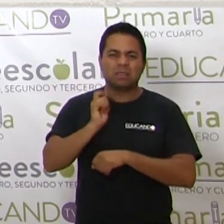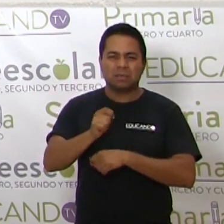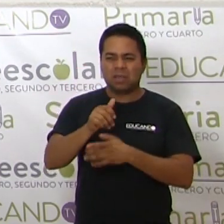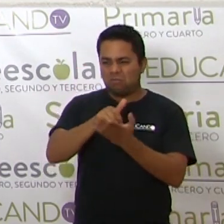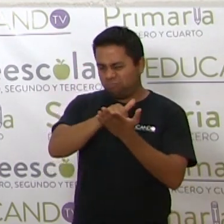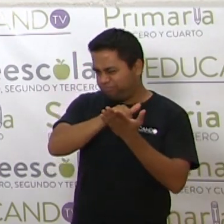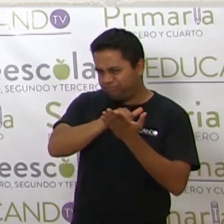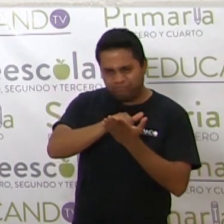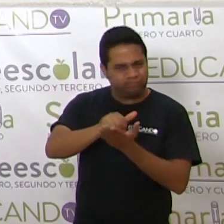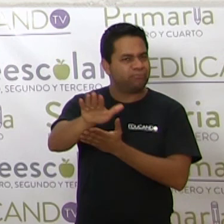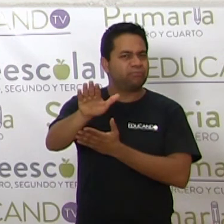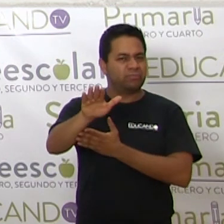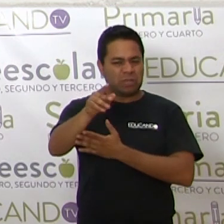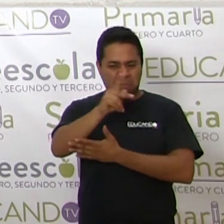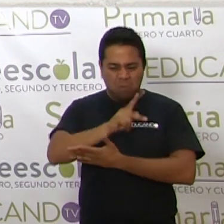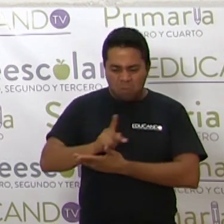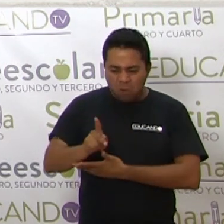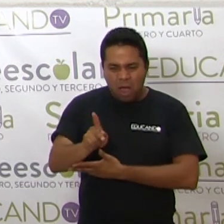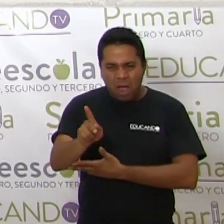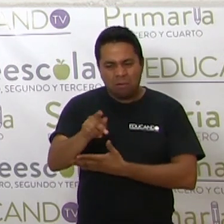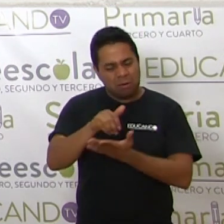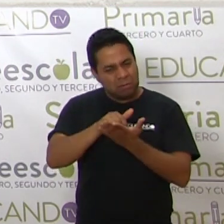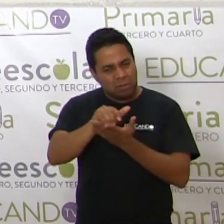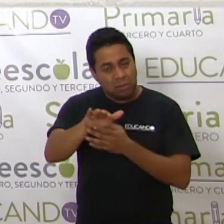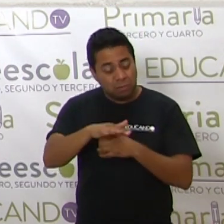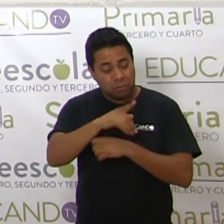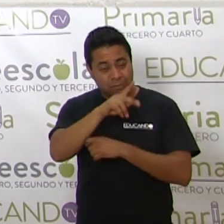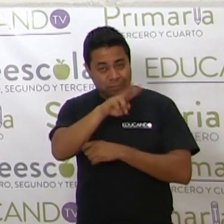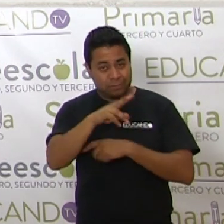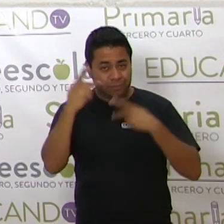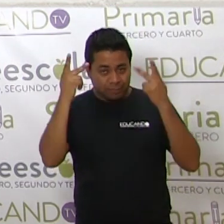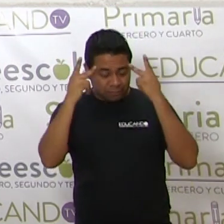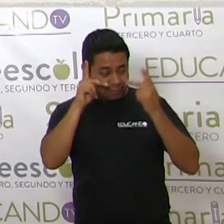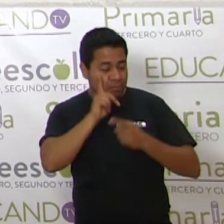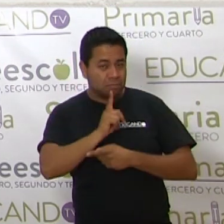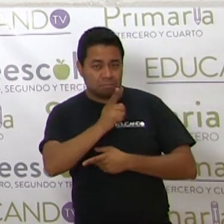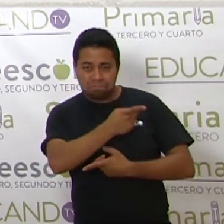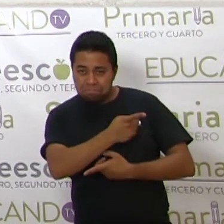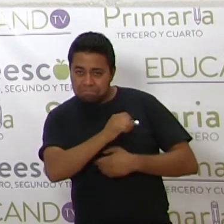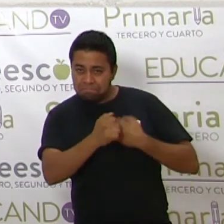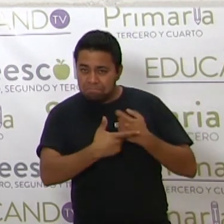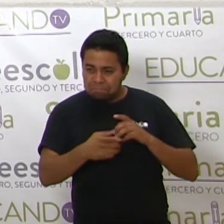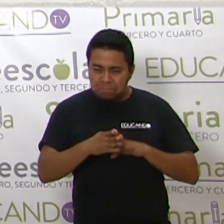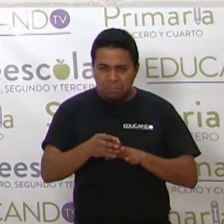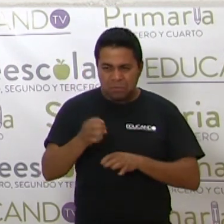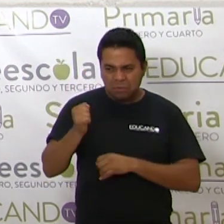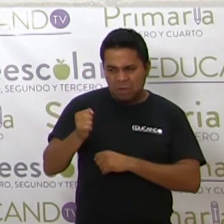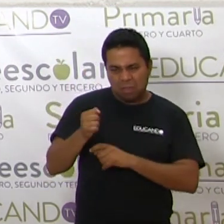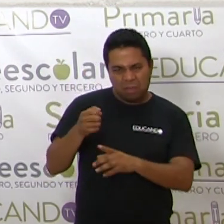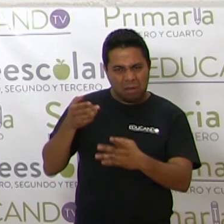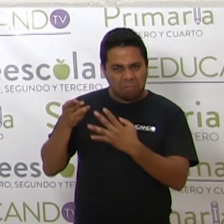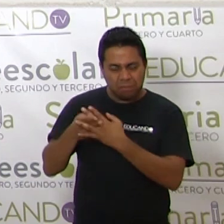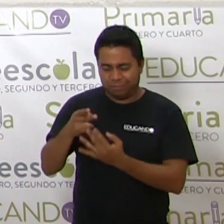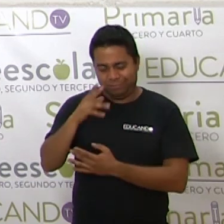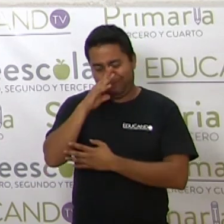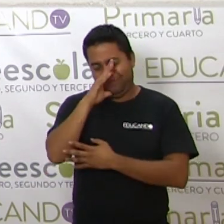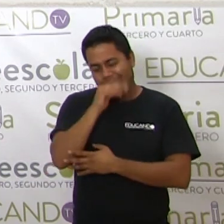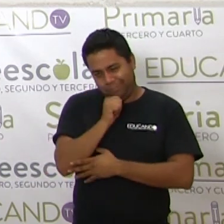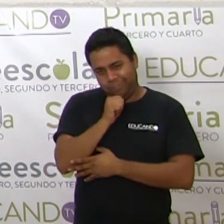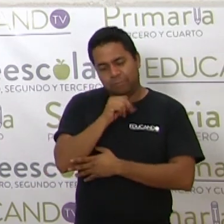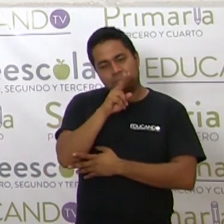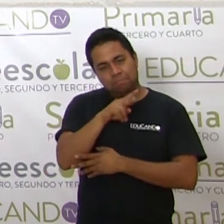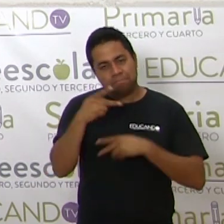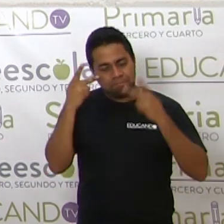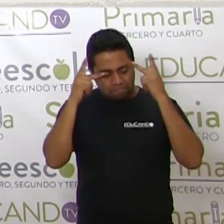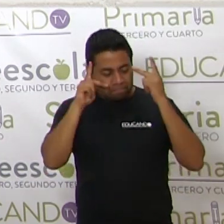furchi le hicieron porque la verdadera princesa no quiso que se le diera una pena más dura y la verdadera princesa